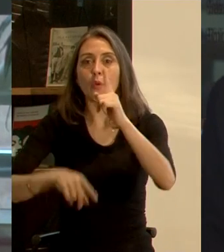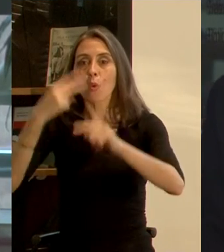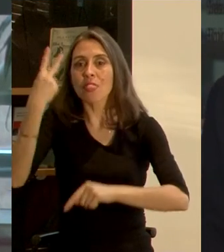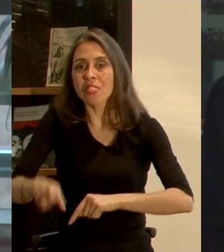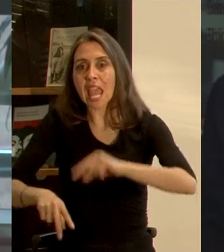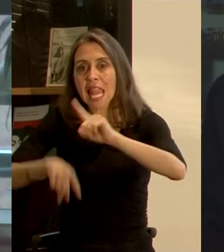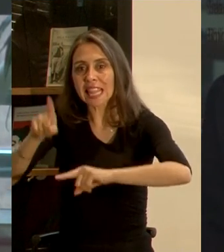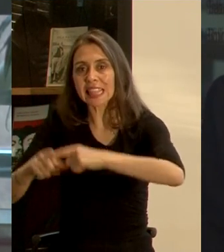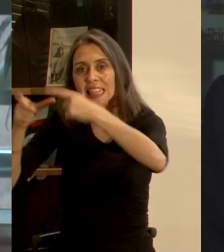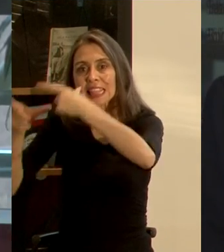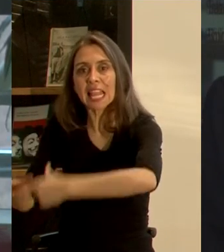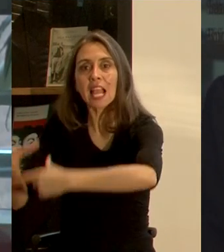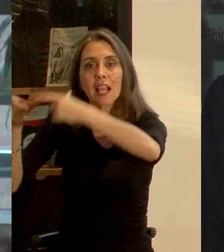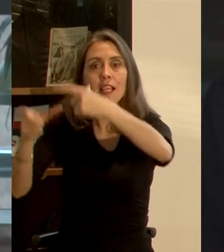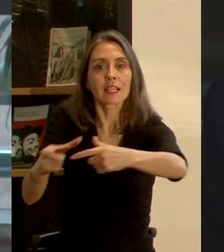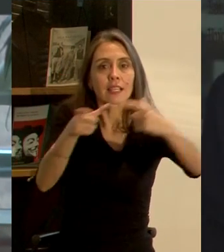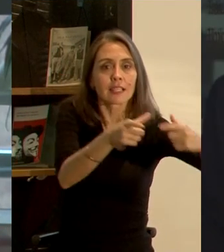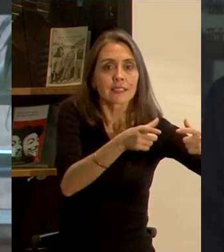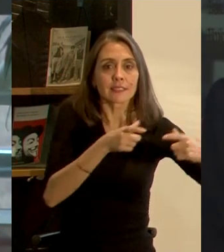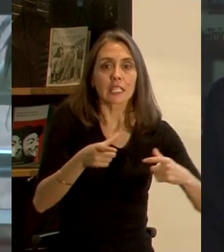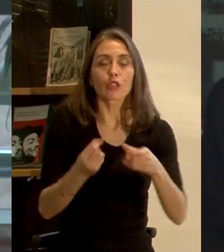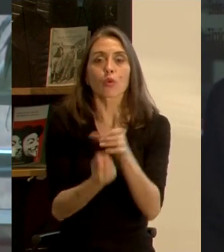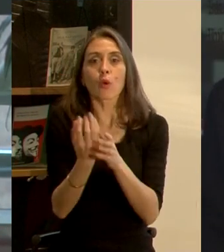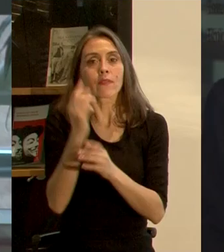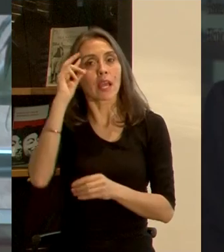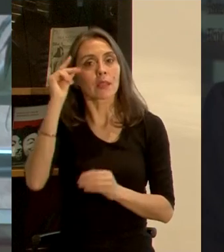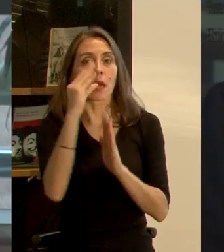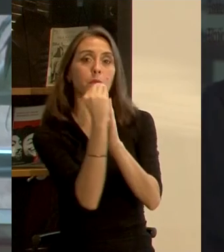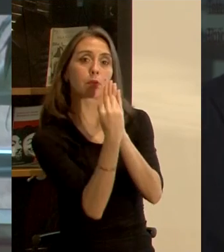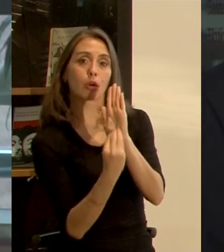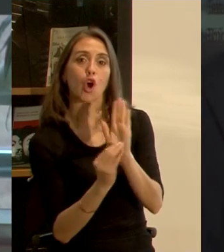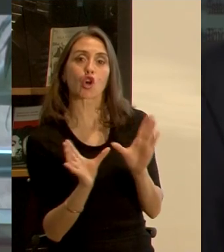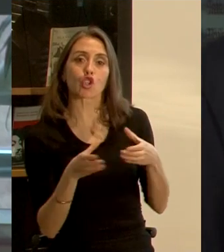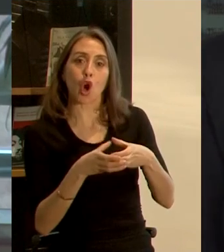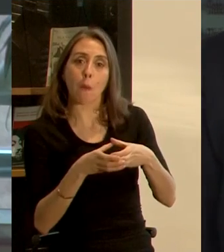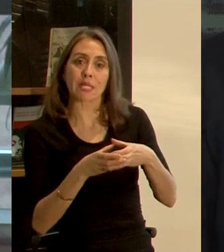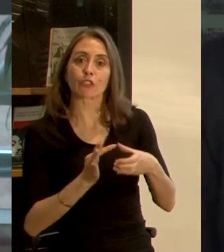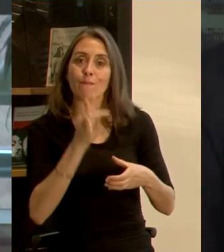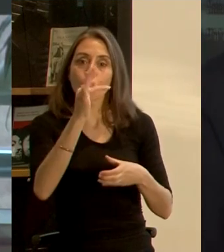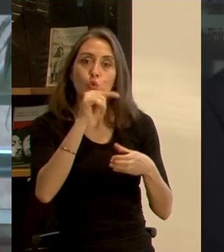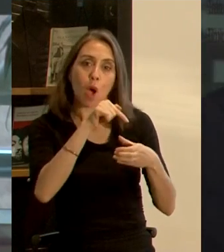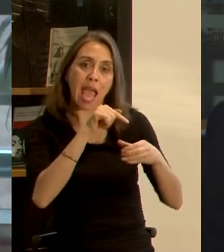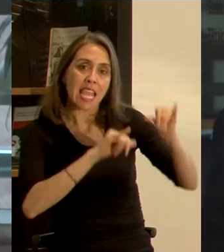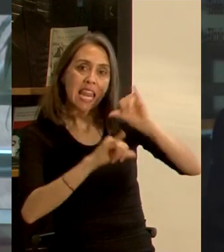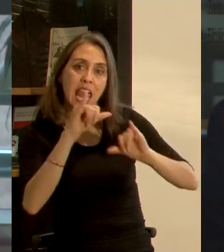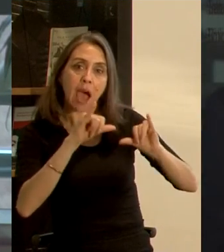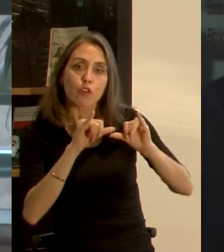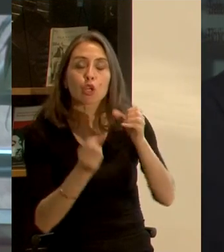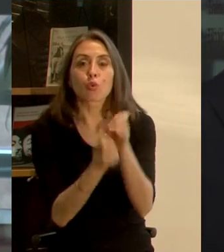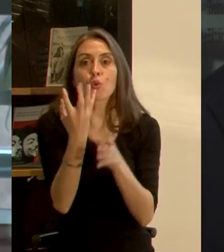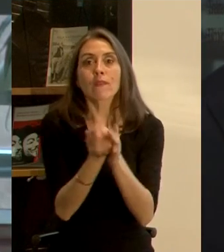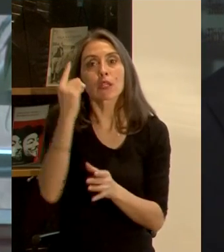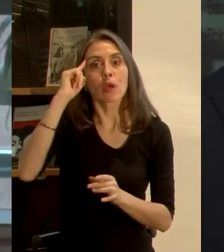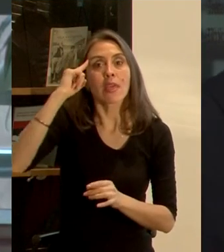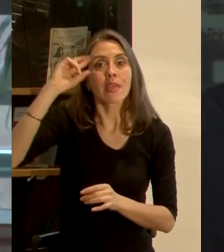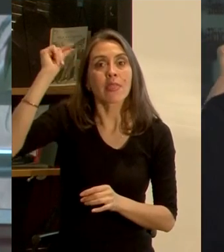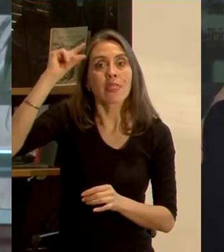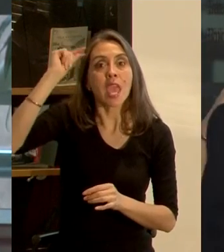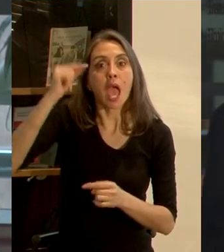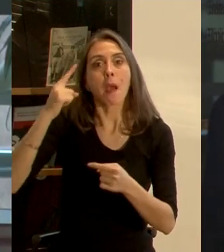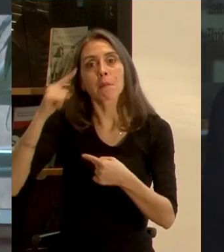territorios. Y bueno, e innovar. Nosotros hemos definido la Comisión del Futuro como un laboratorio de innovación social,